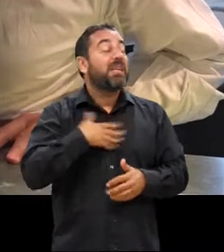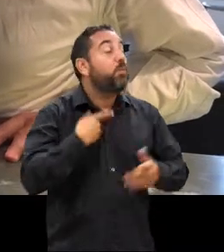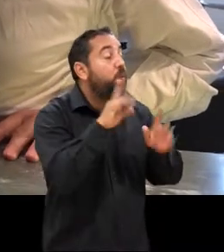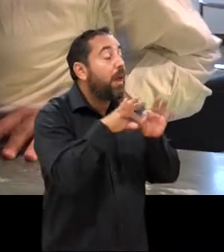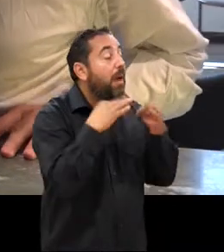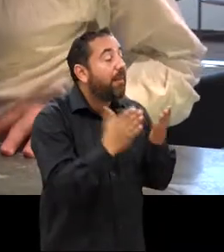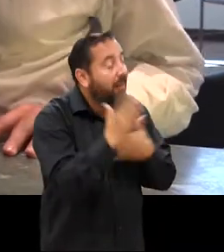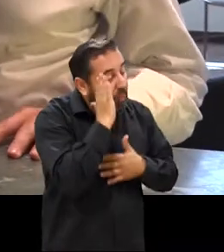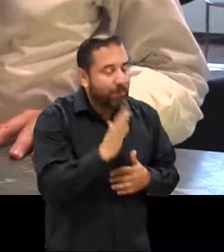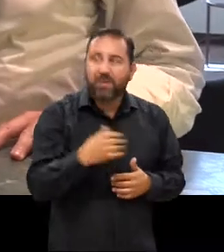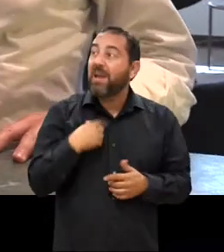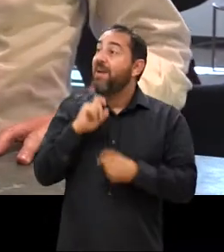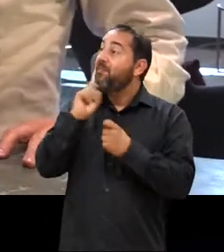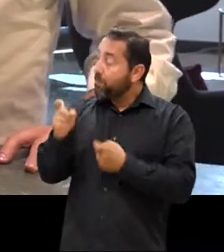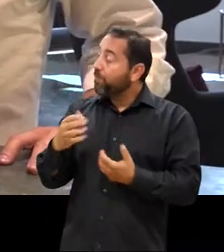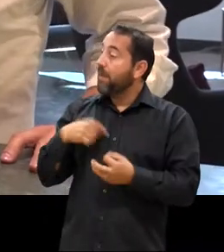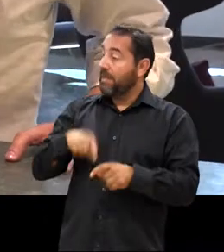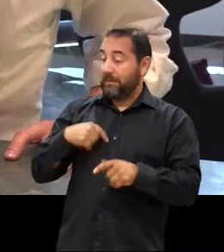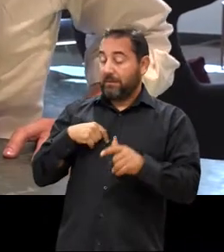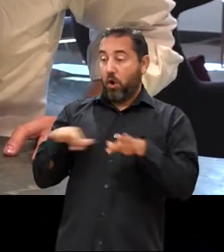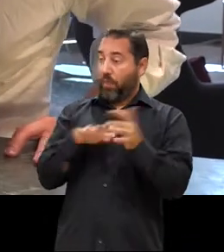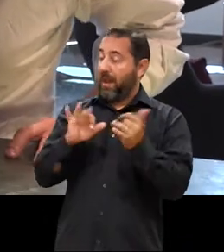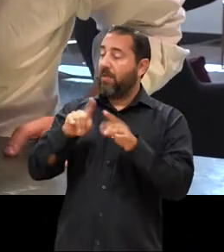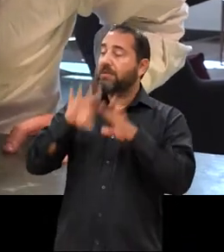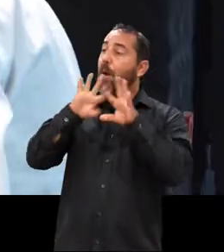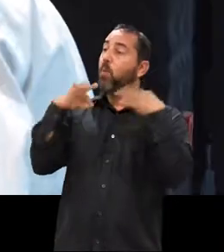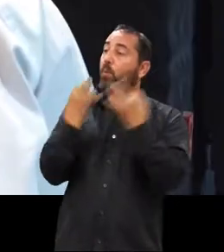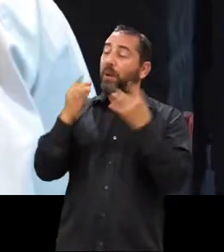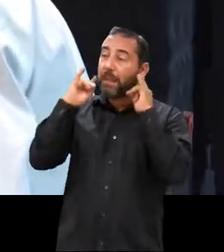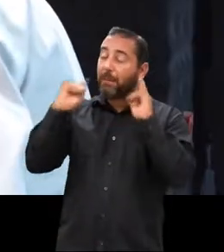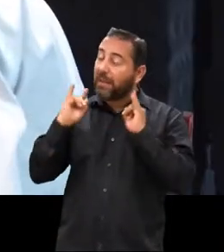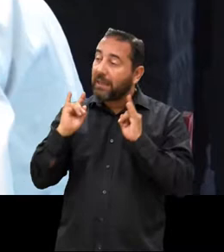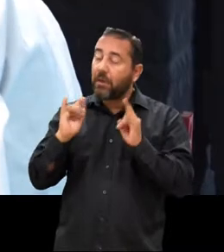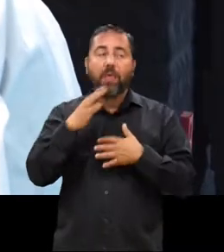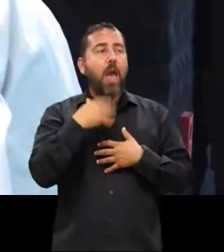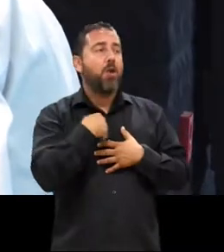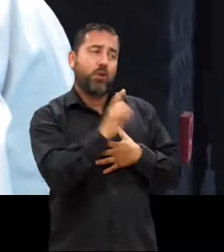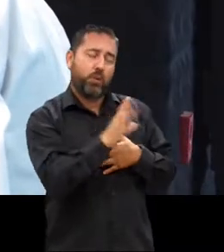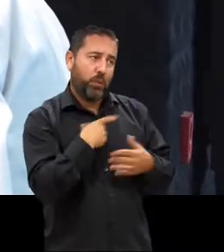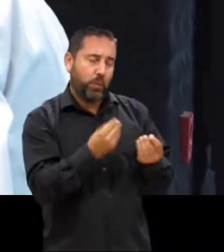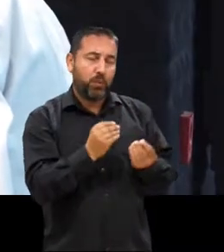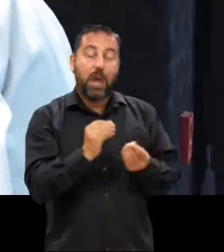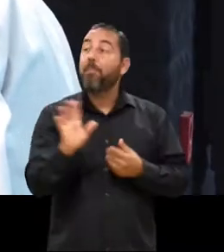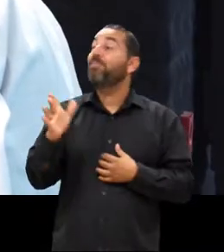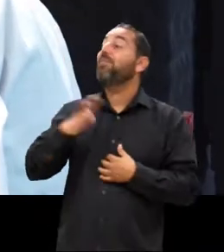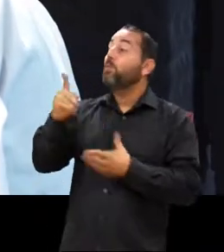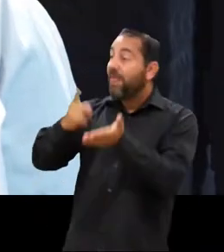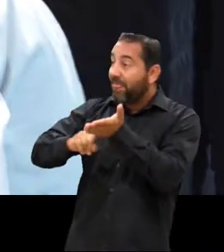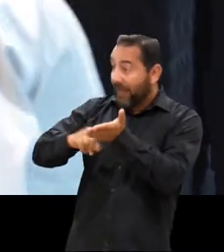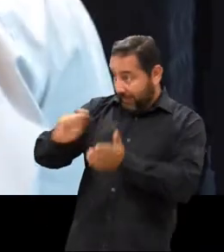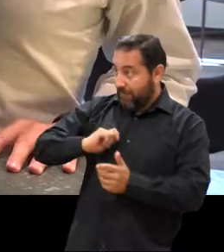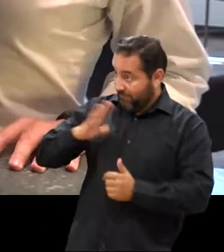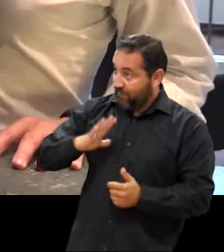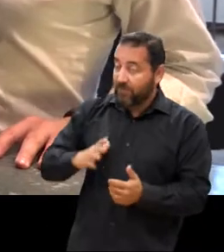habitación. Vale, le informo que este ordenador tiene bucle magnético, por si le interesa. Pero no, no tengo. Vale. ¿Me permite su